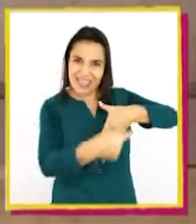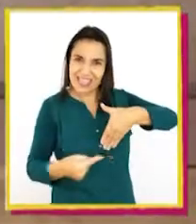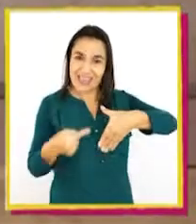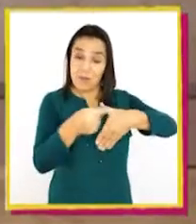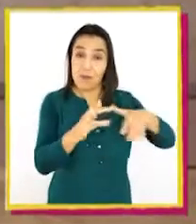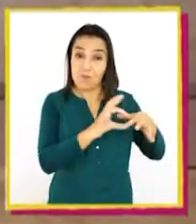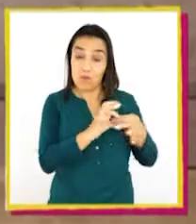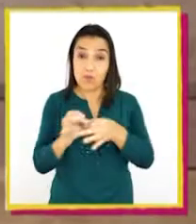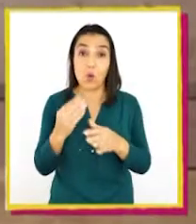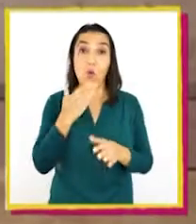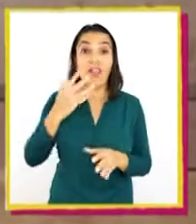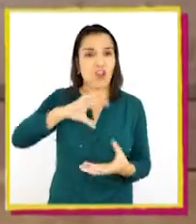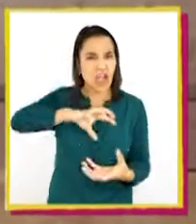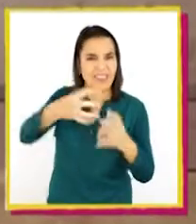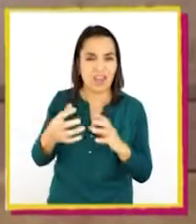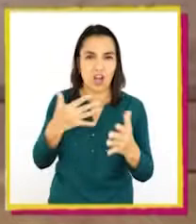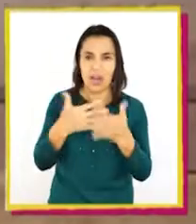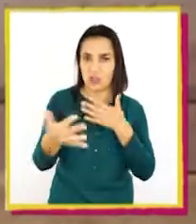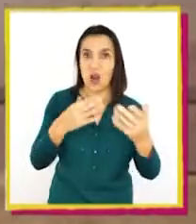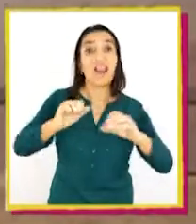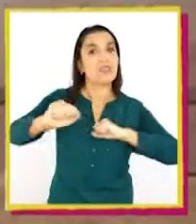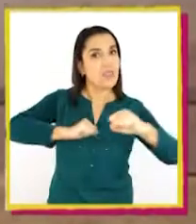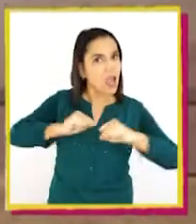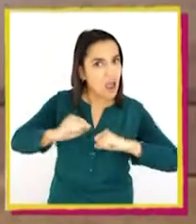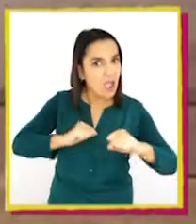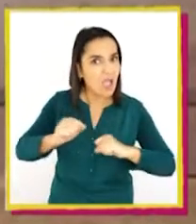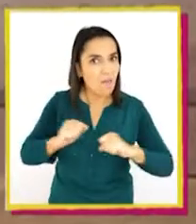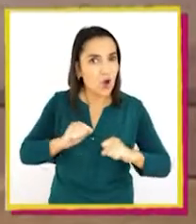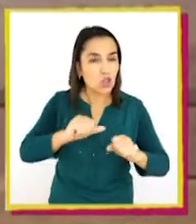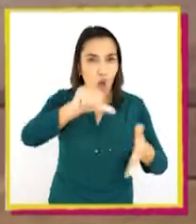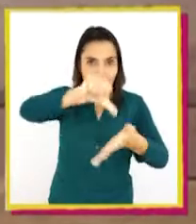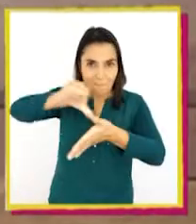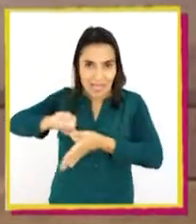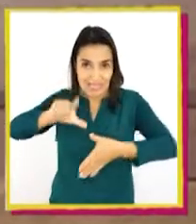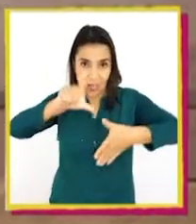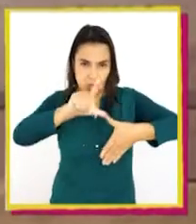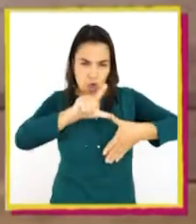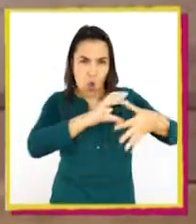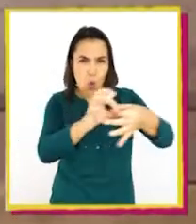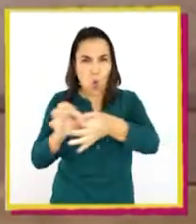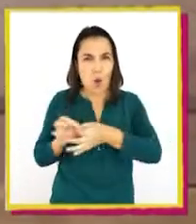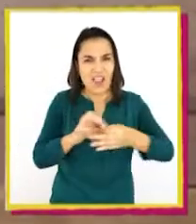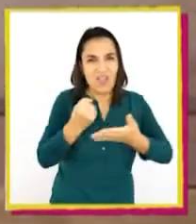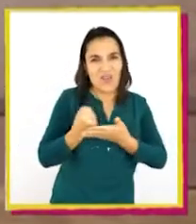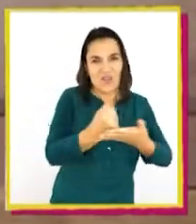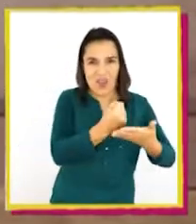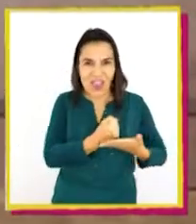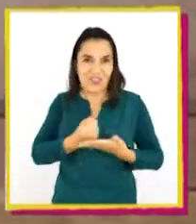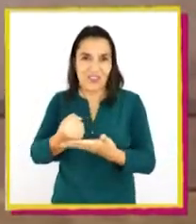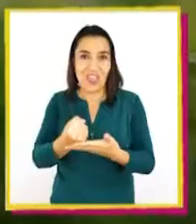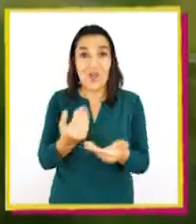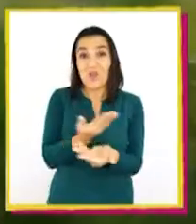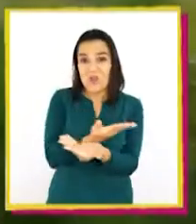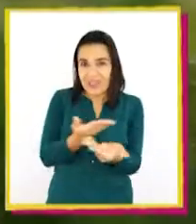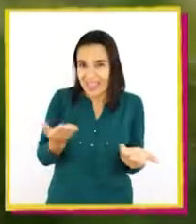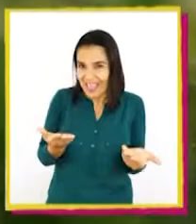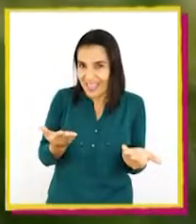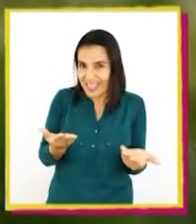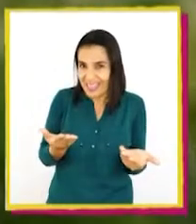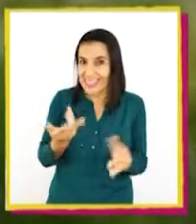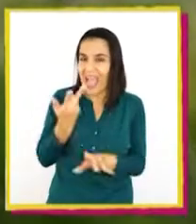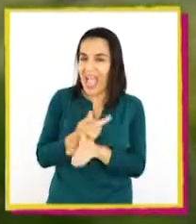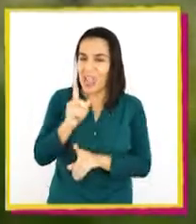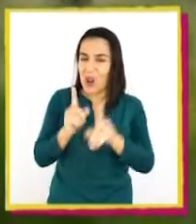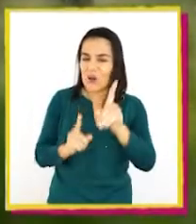Por eso, cuando hay catástrofes naturales como los terremotos, nuestros países se unen para ayudarse unos a otros. ¿Y ustedes?